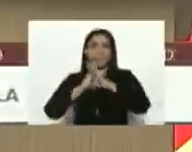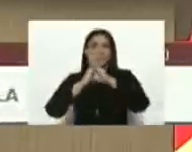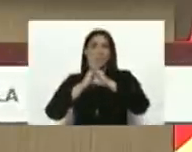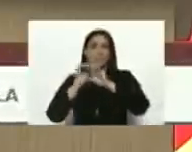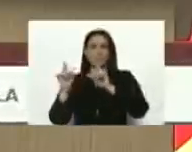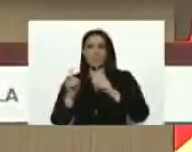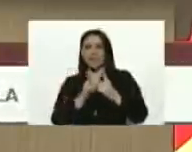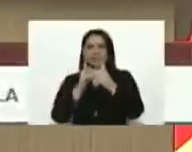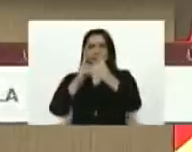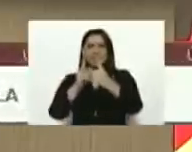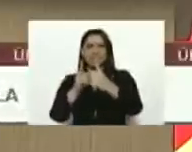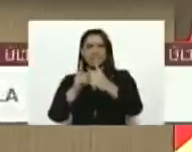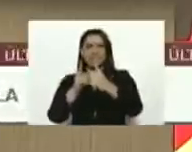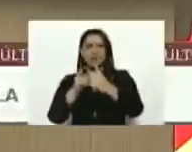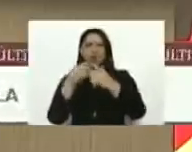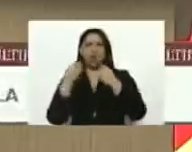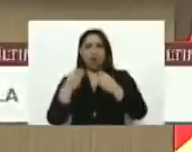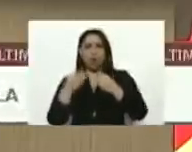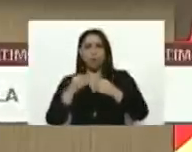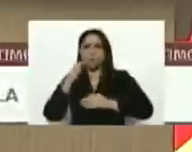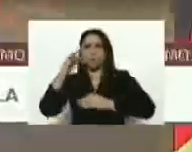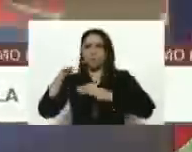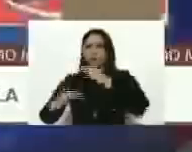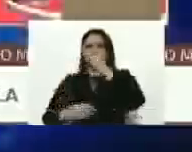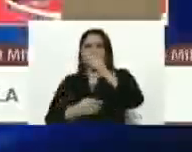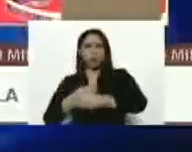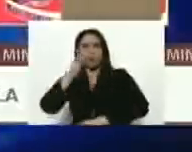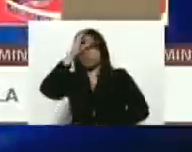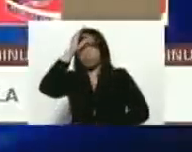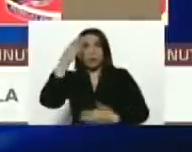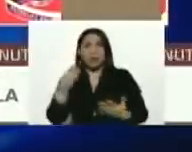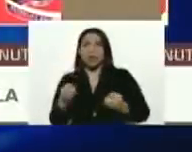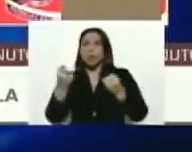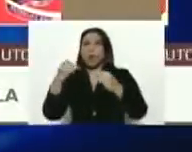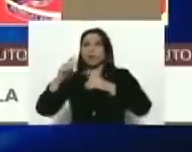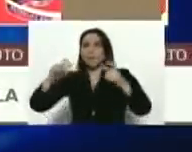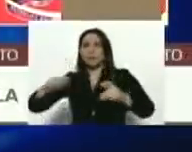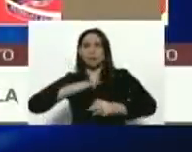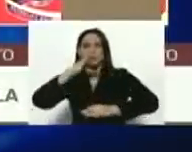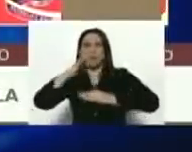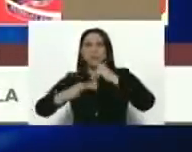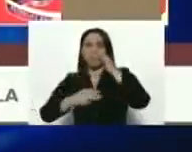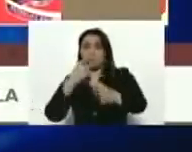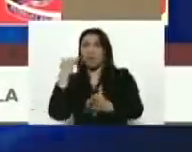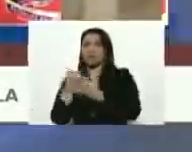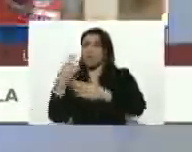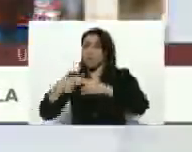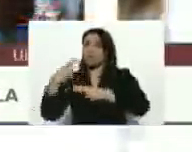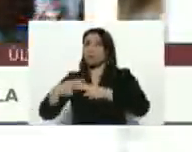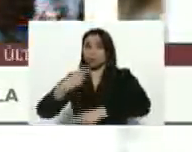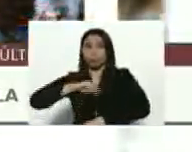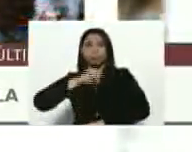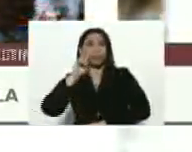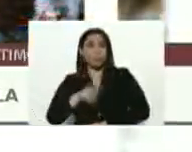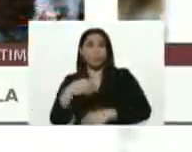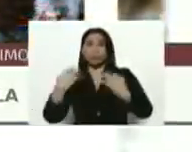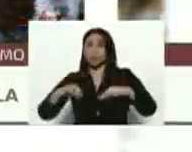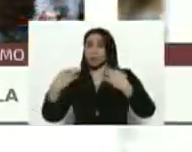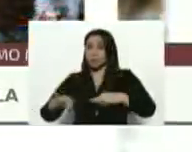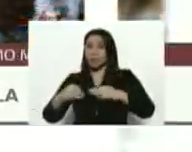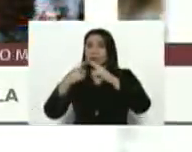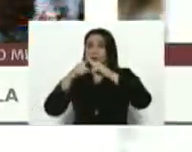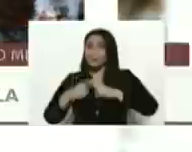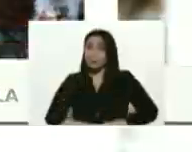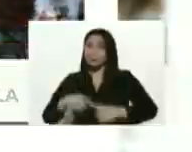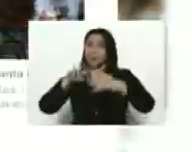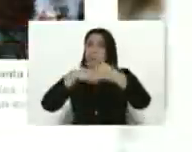siquiera vamos a saber cuántos casos activos. Fíjense ustedes lo peligroso. Lo vimos en un simple ejercicio matemático